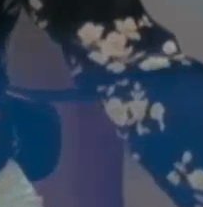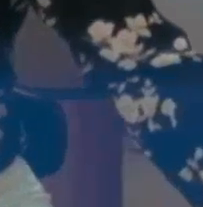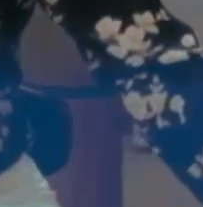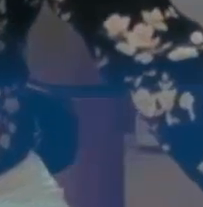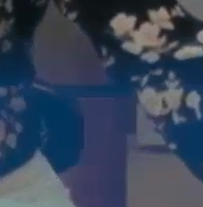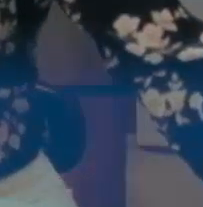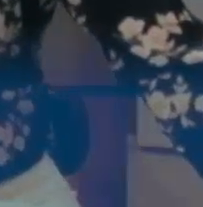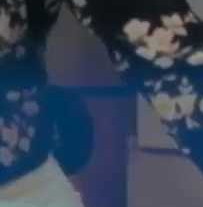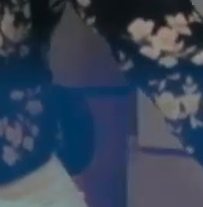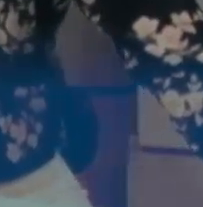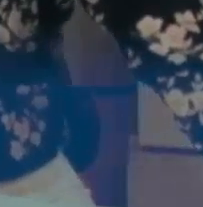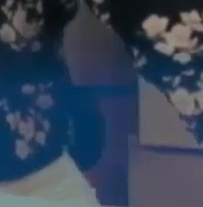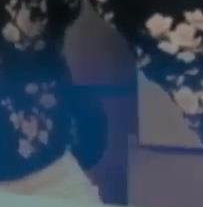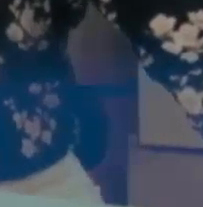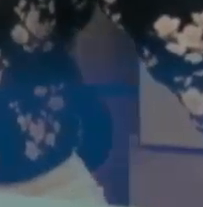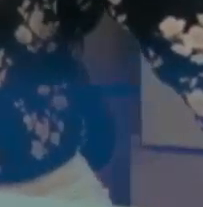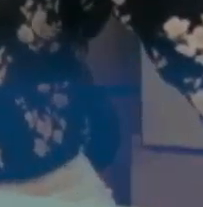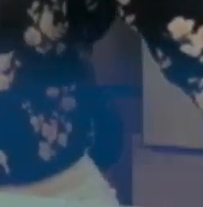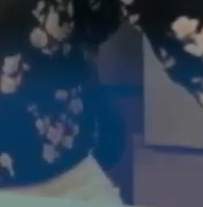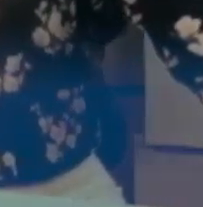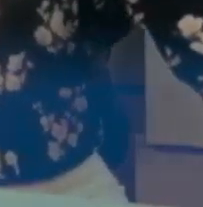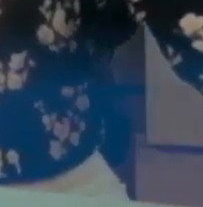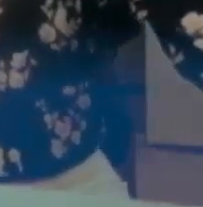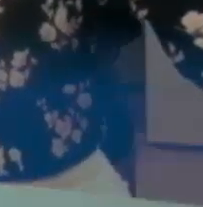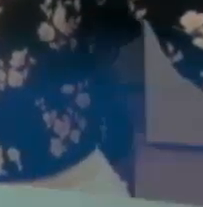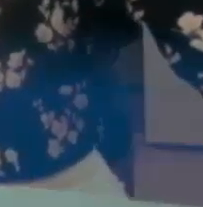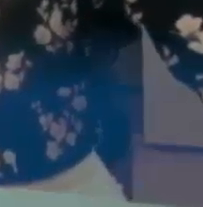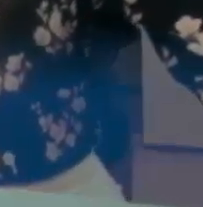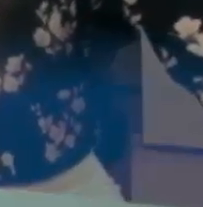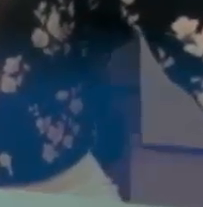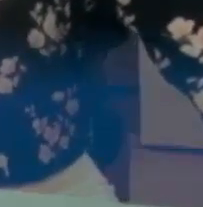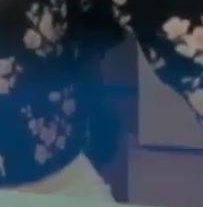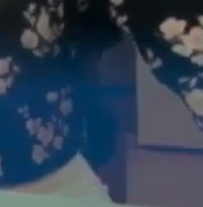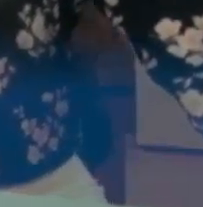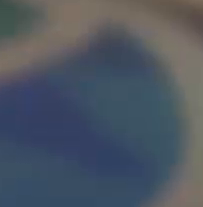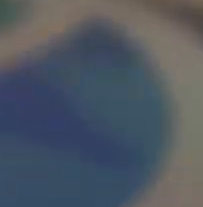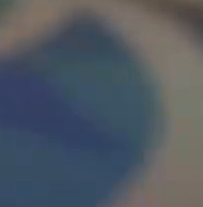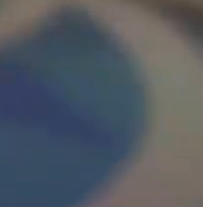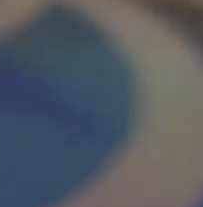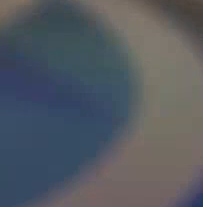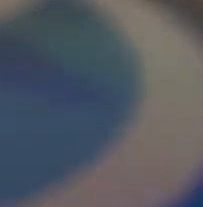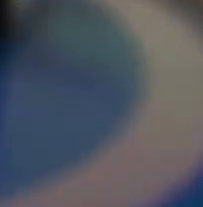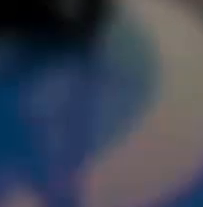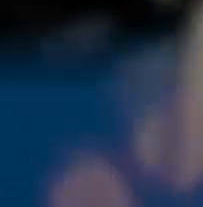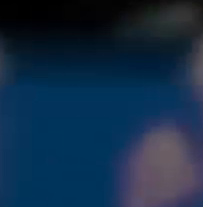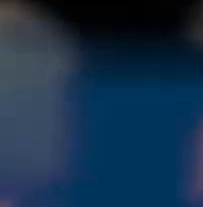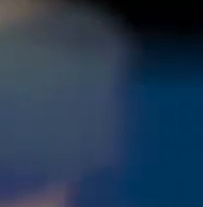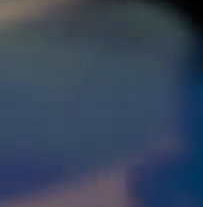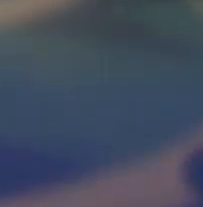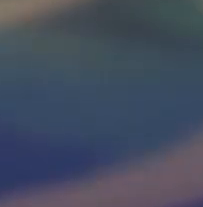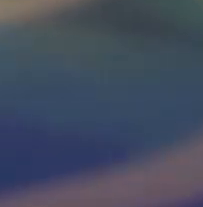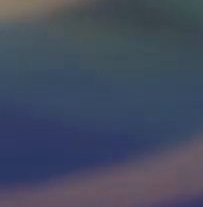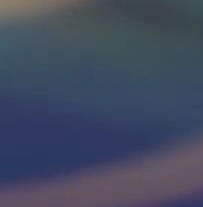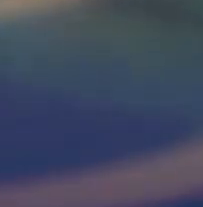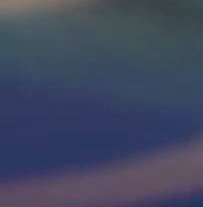Trabajamos para usted. Somos la televisión pública de Costa Rica.